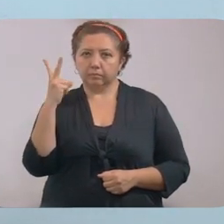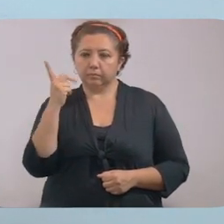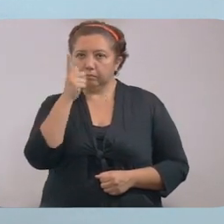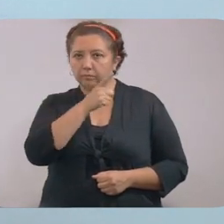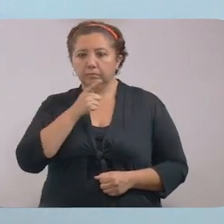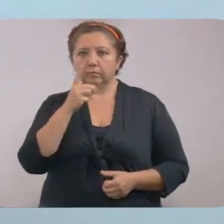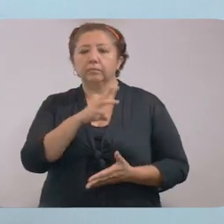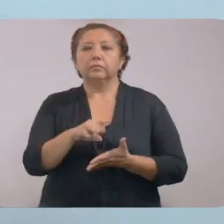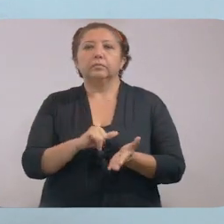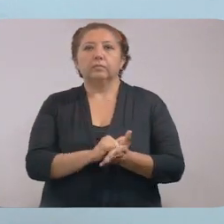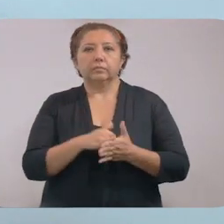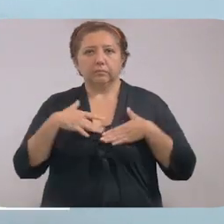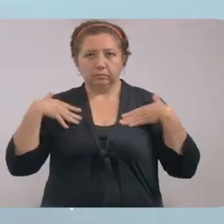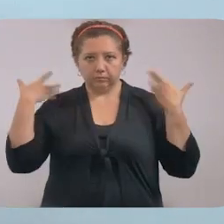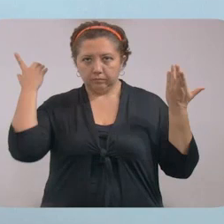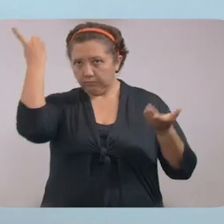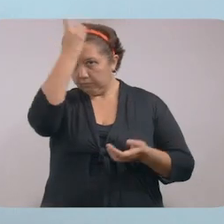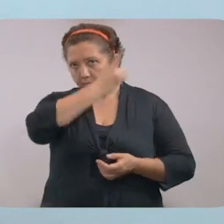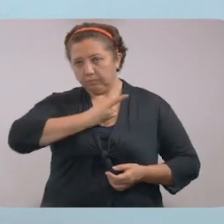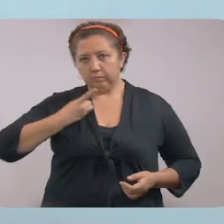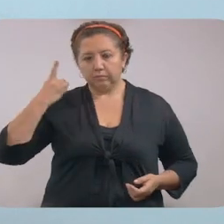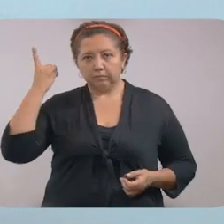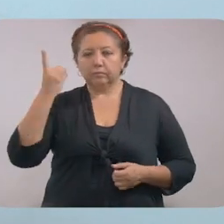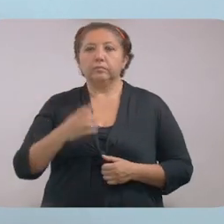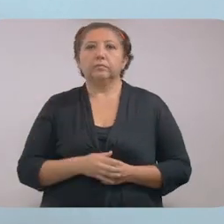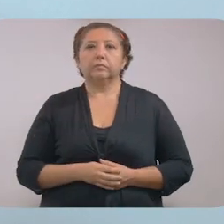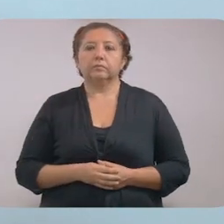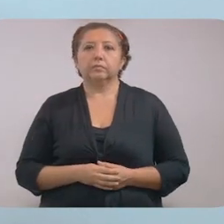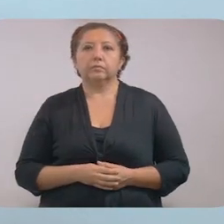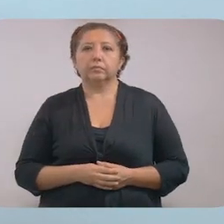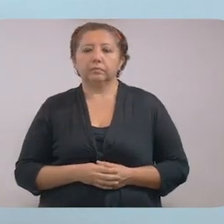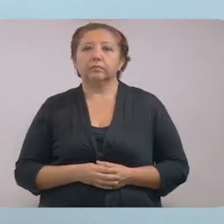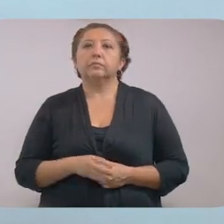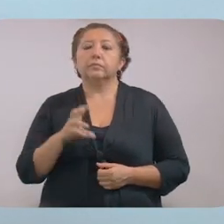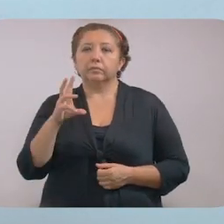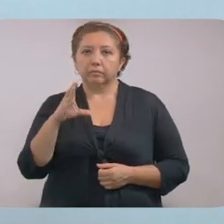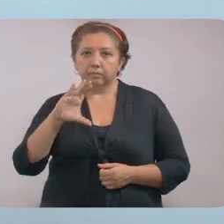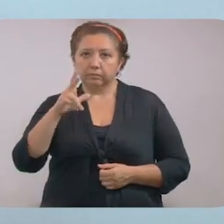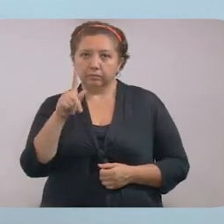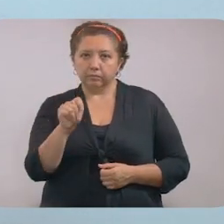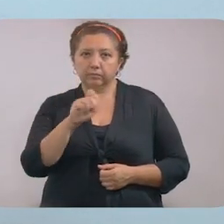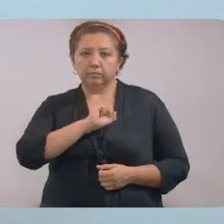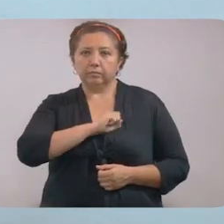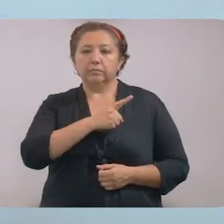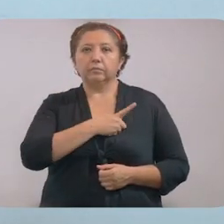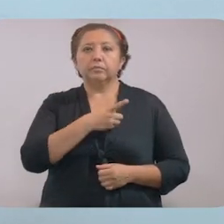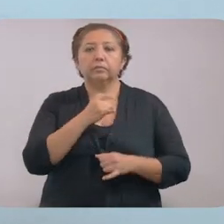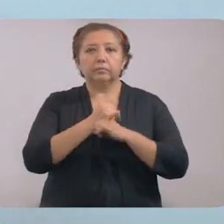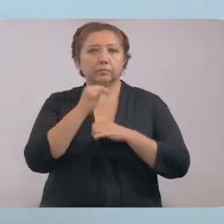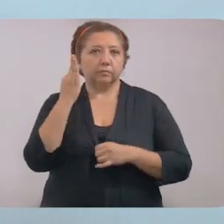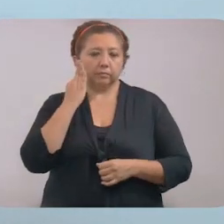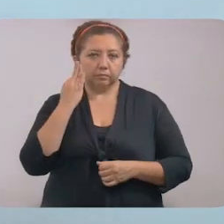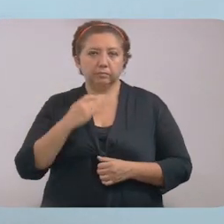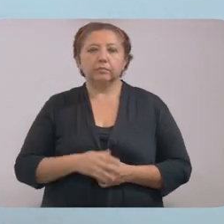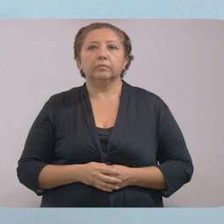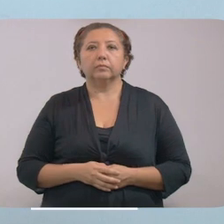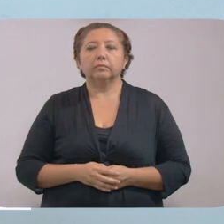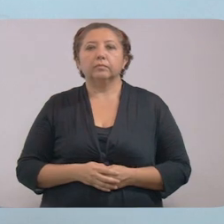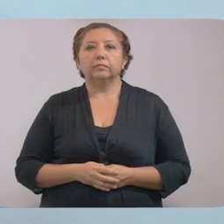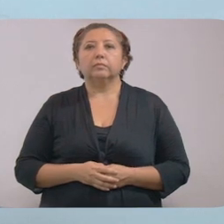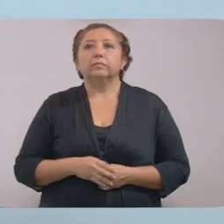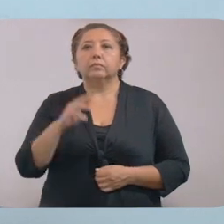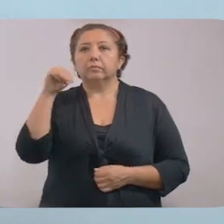9991-406622 en lengua maya ofrece un diagnóstico automatizado. El chat de la salud vía red social de Facebook.